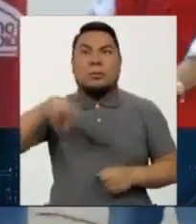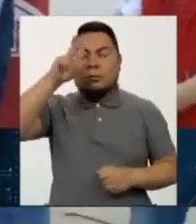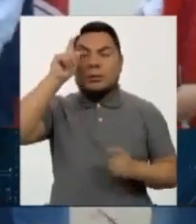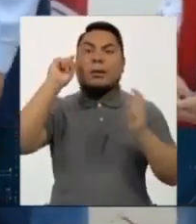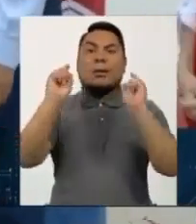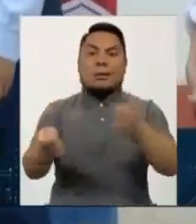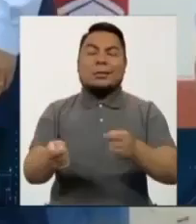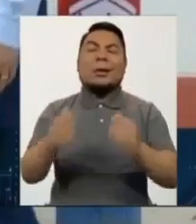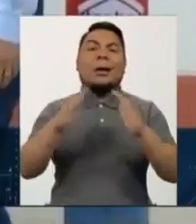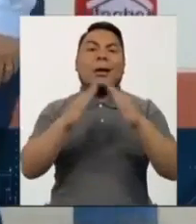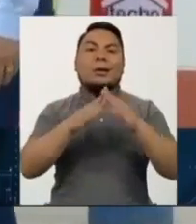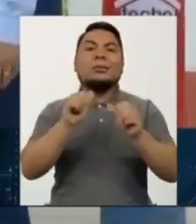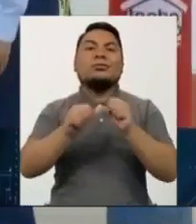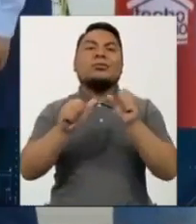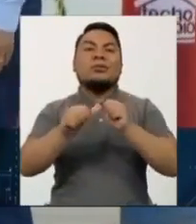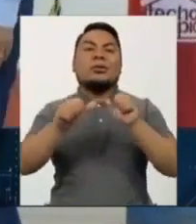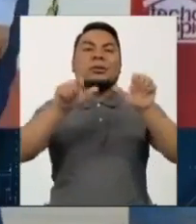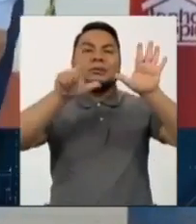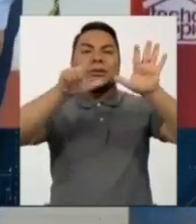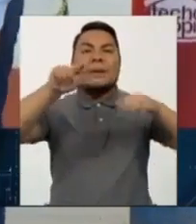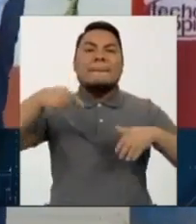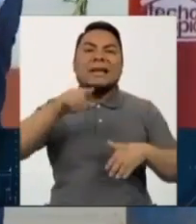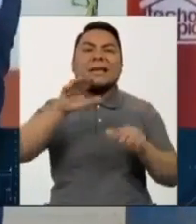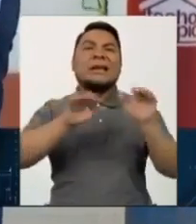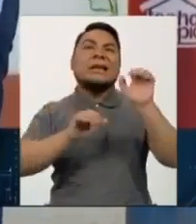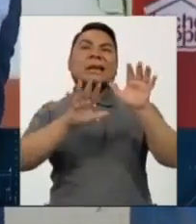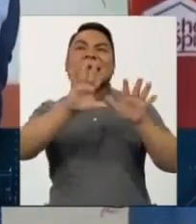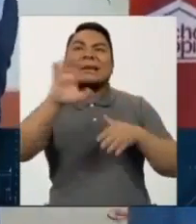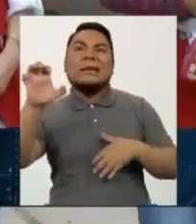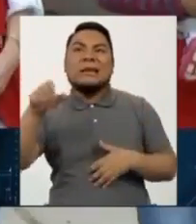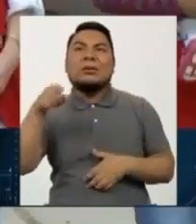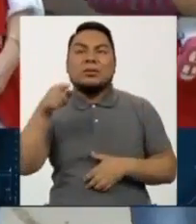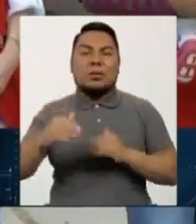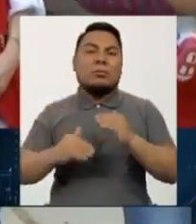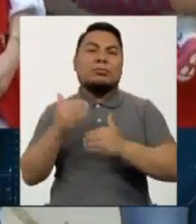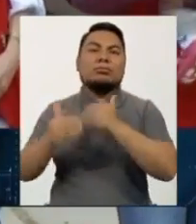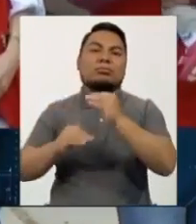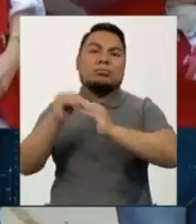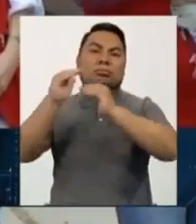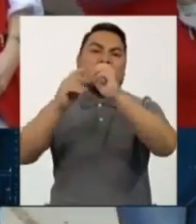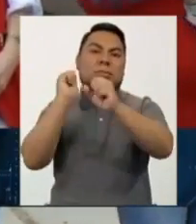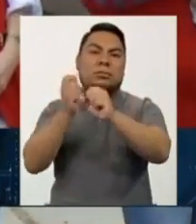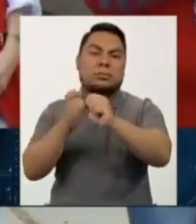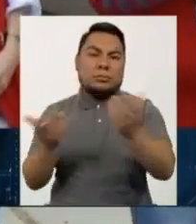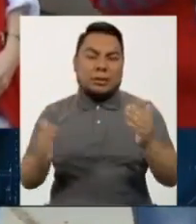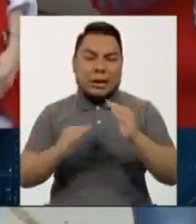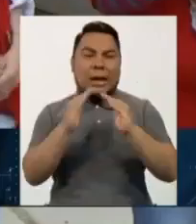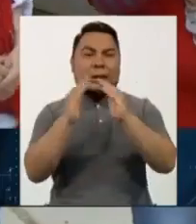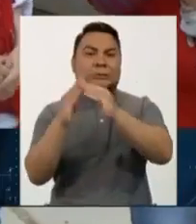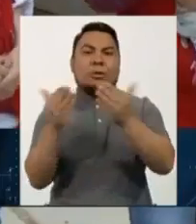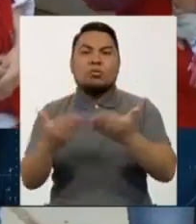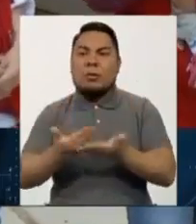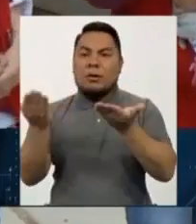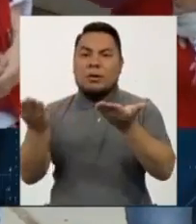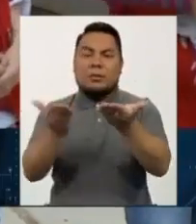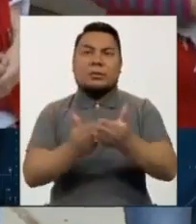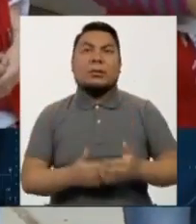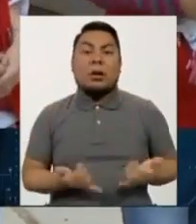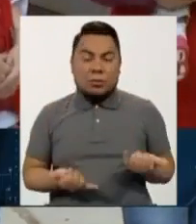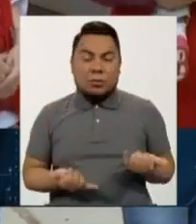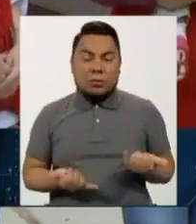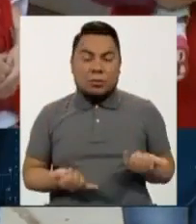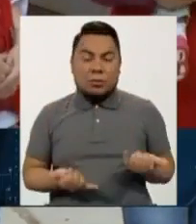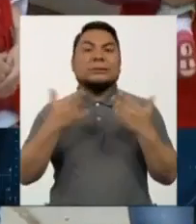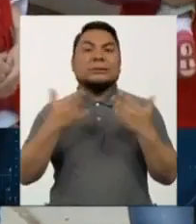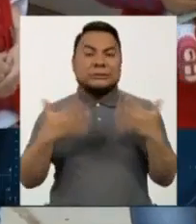vivienda número 7500 del proceso de reconstrucción hoy por eso entregamos desde que se ha iniciado la